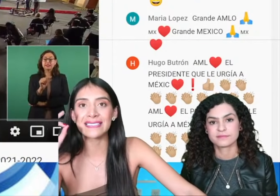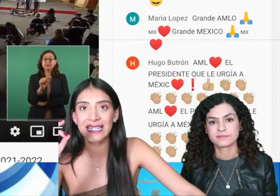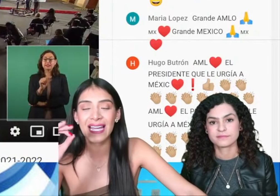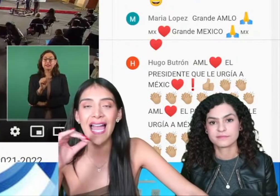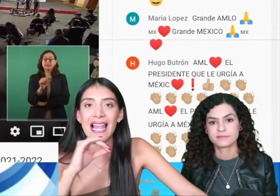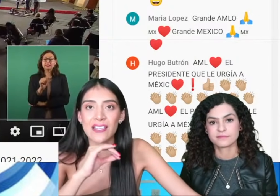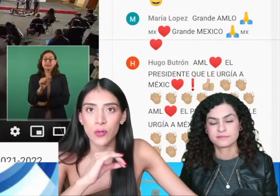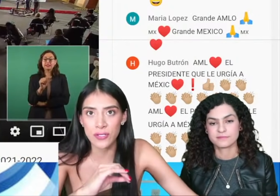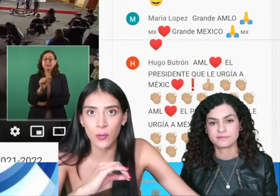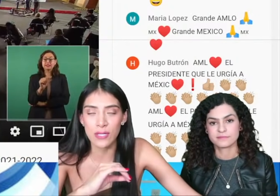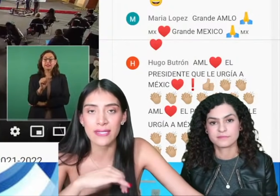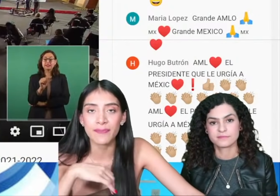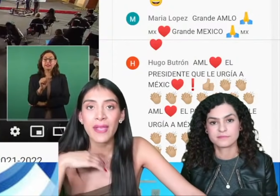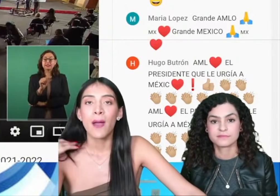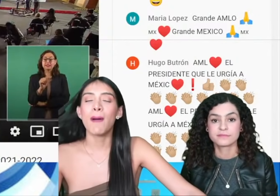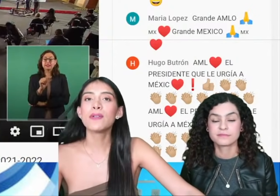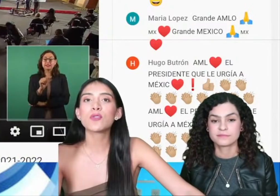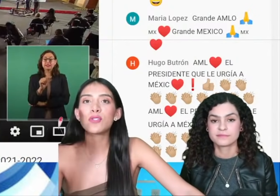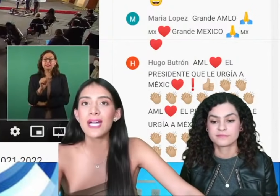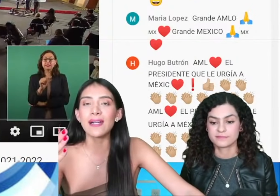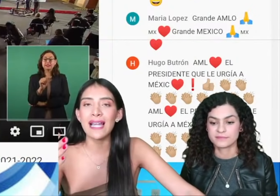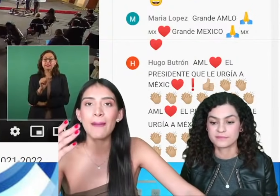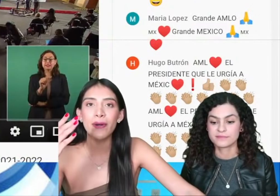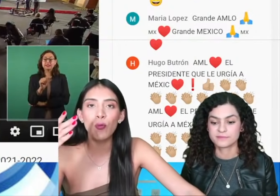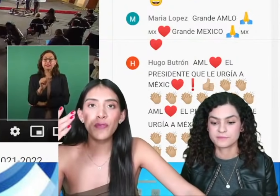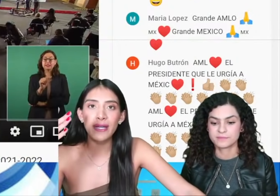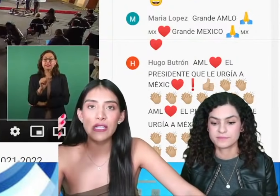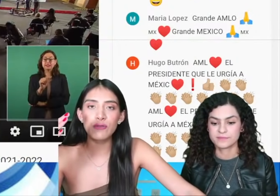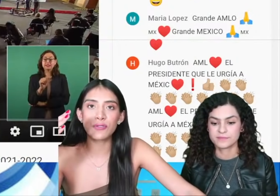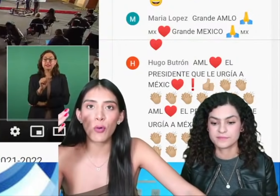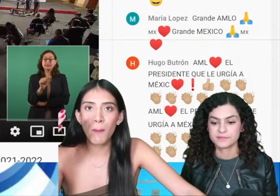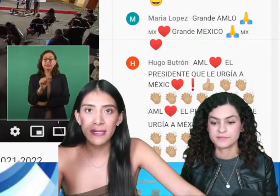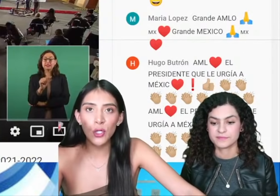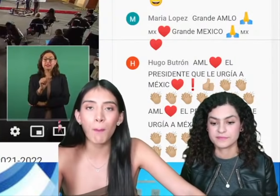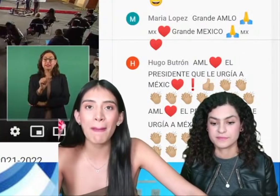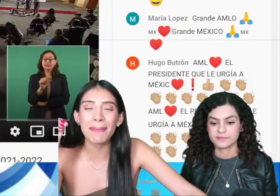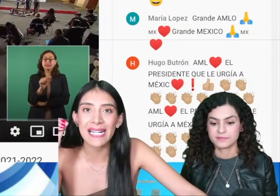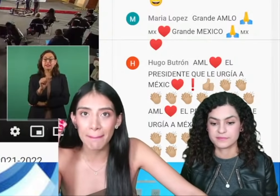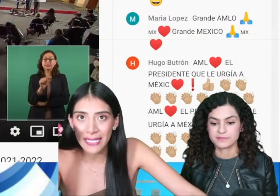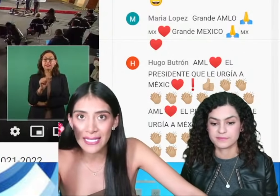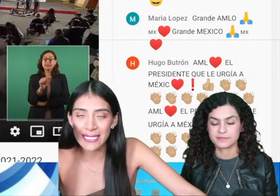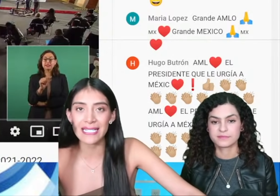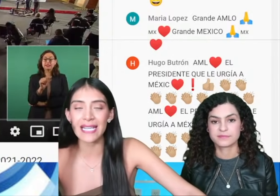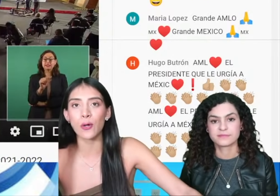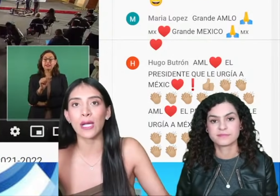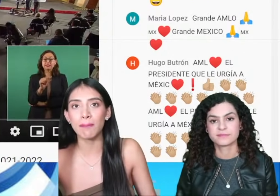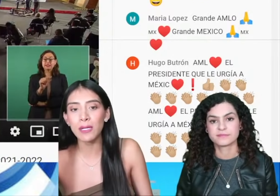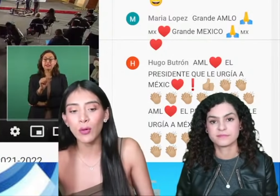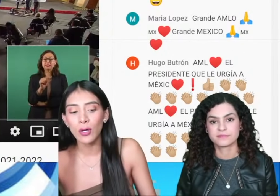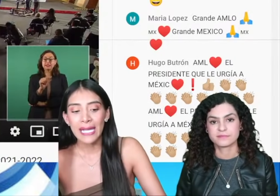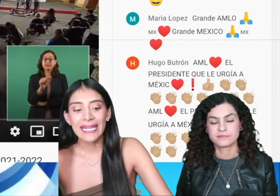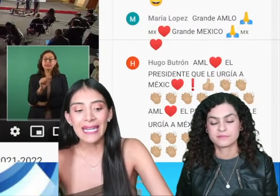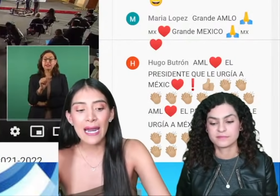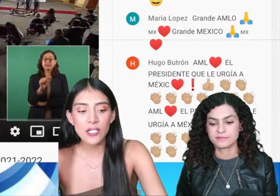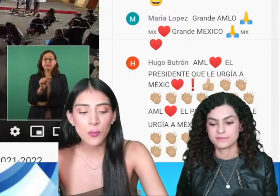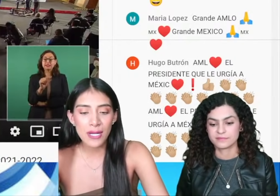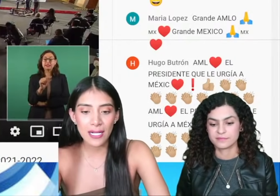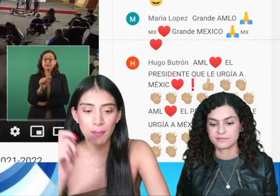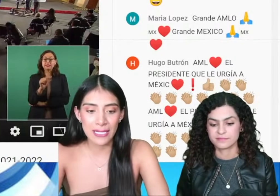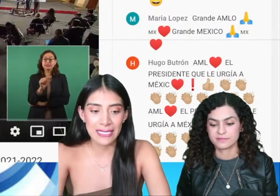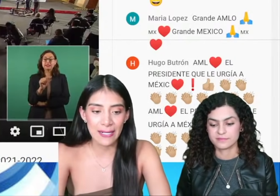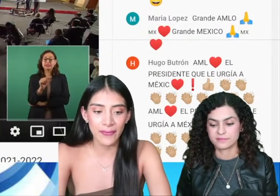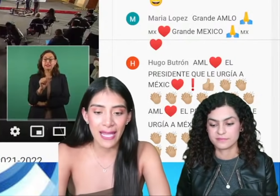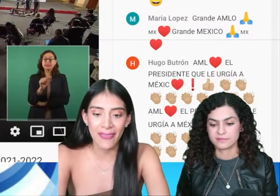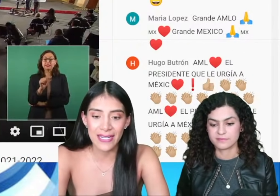se atenga a las consecuencias. Vamos a escuchar la pregunta que hizo nuestro compañero Pepe Ramírez del Charro en Vivo y la respuesta